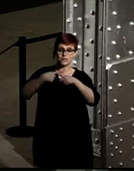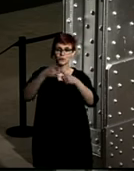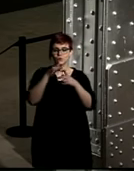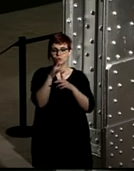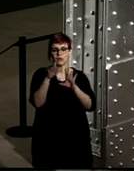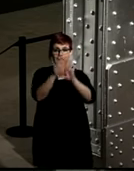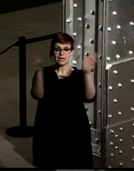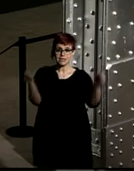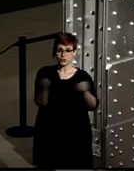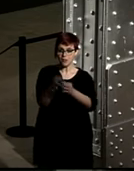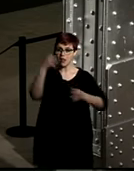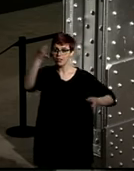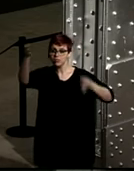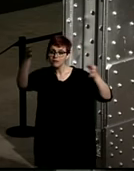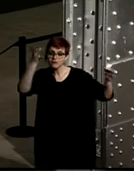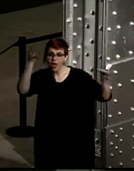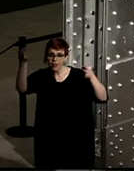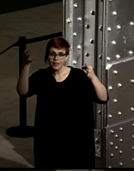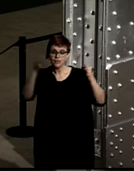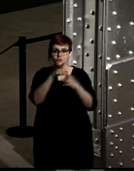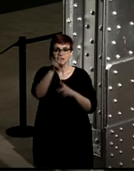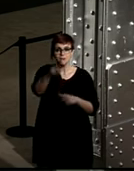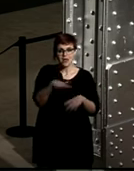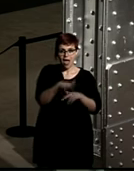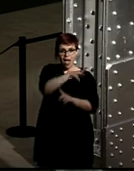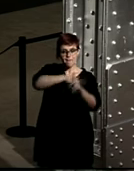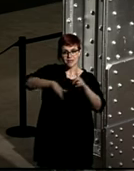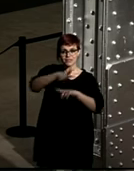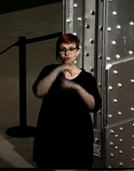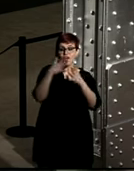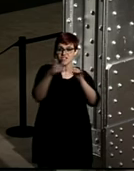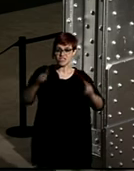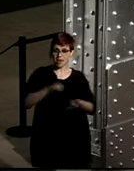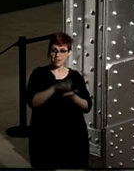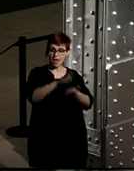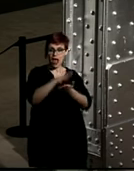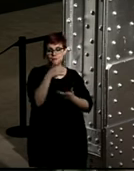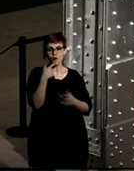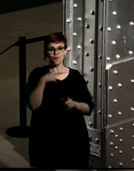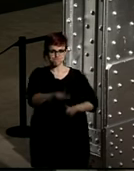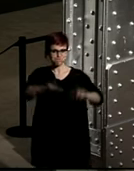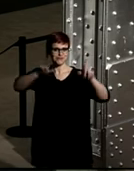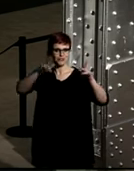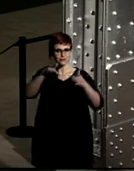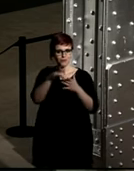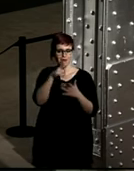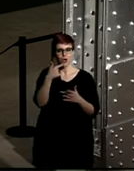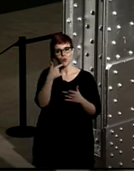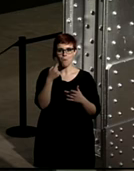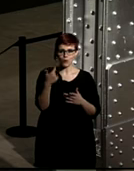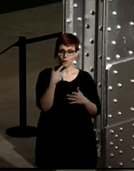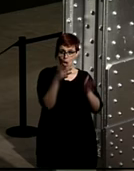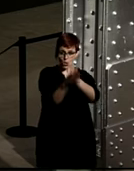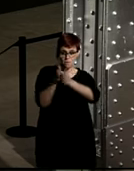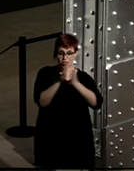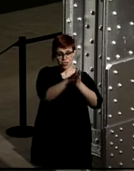resumen con muchos detalles, con muchos planos de ambiente del Festival de Málaga. Al fin y al cabo hemos convertido a Daniel un poco hoy en sus